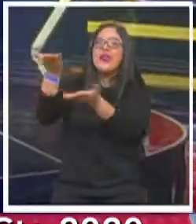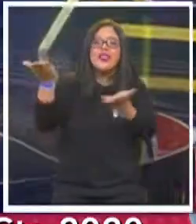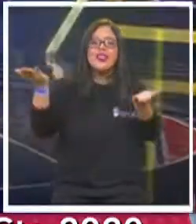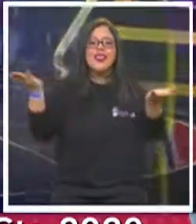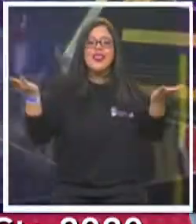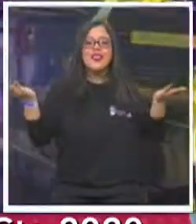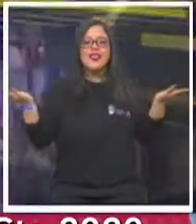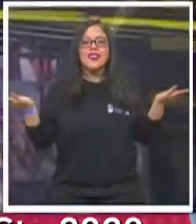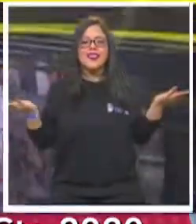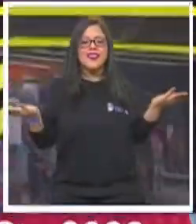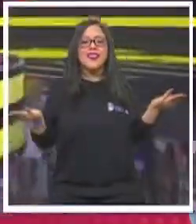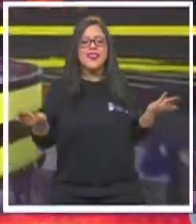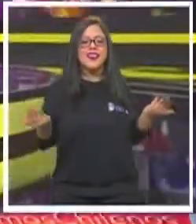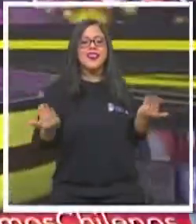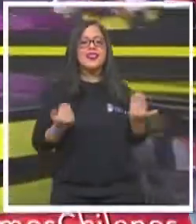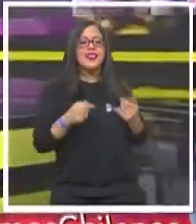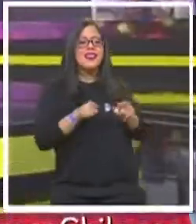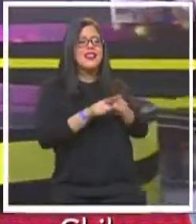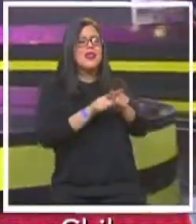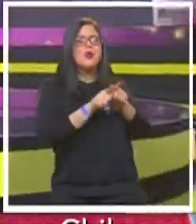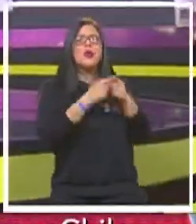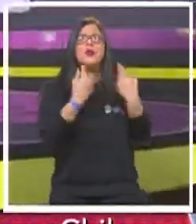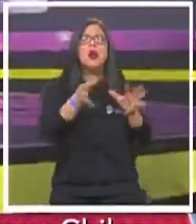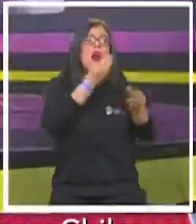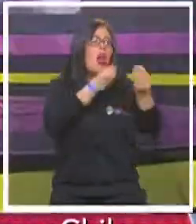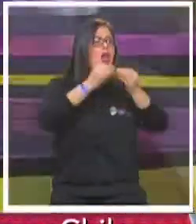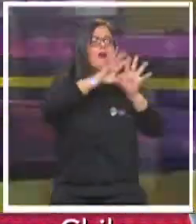De comer chatarra ya dejé,